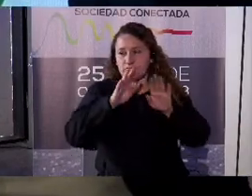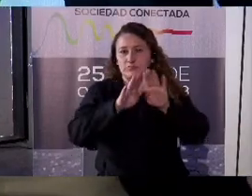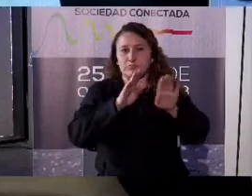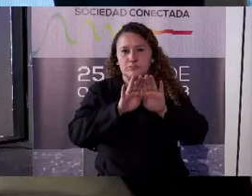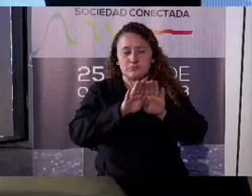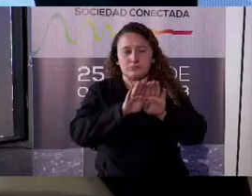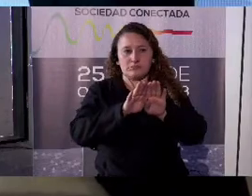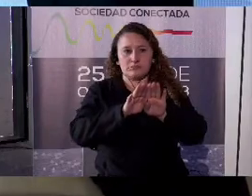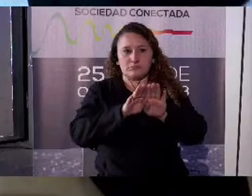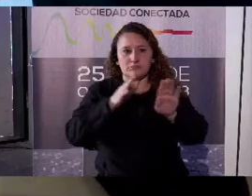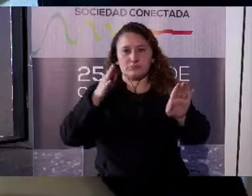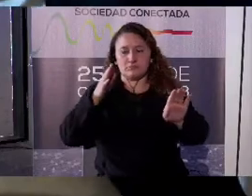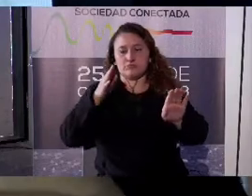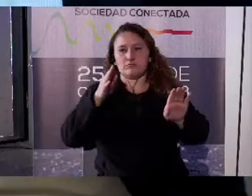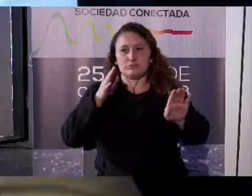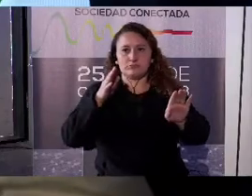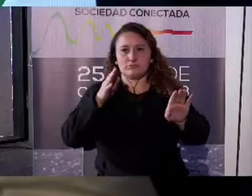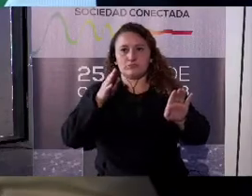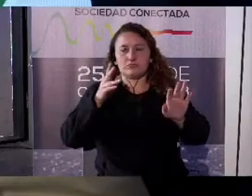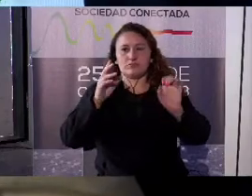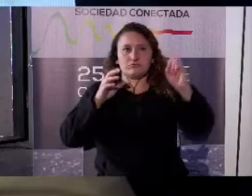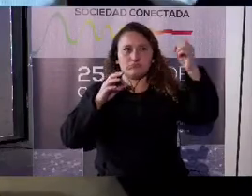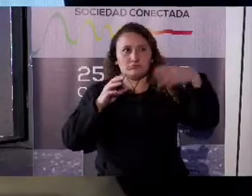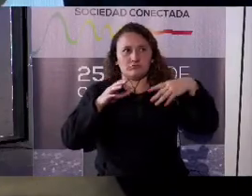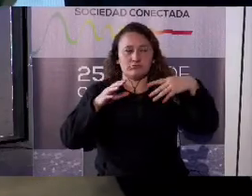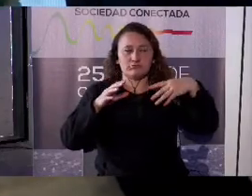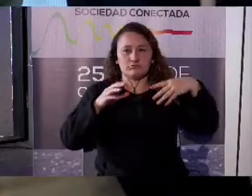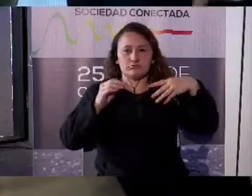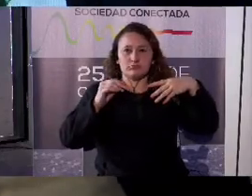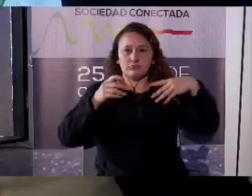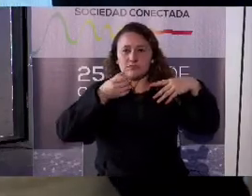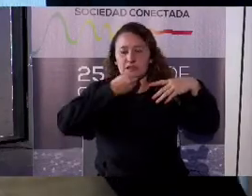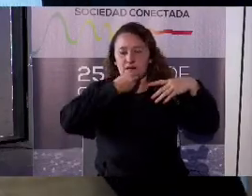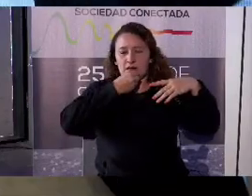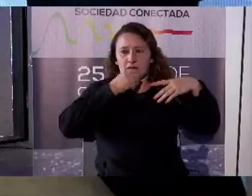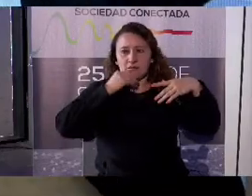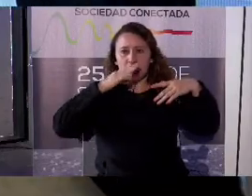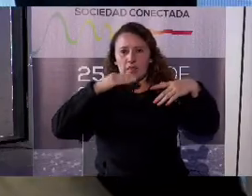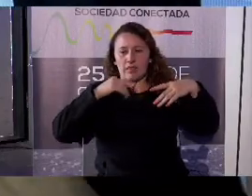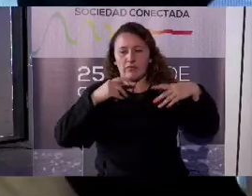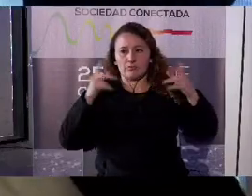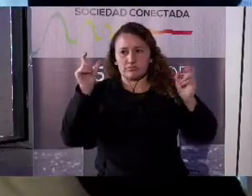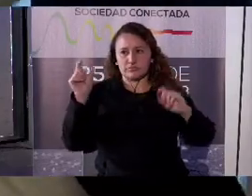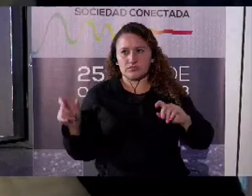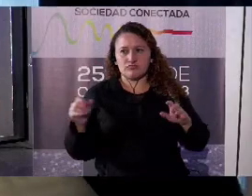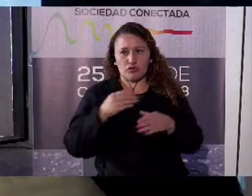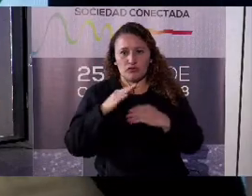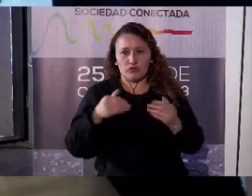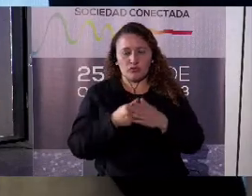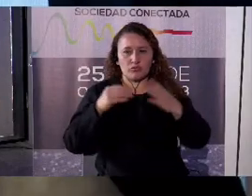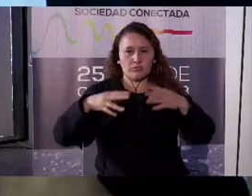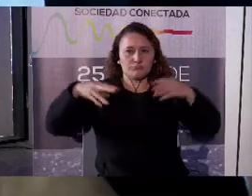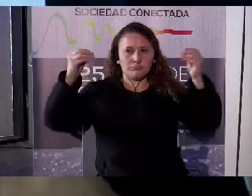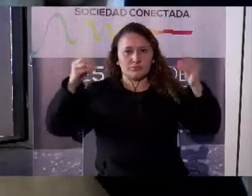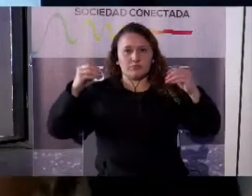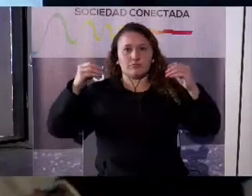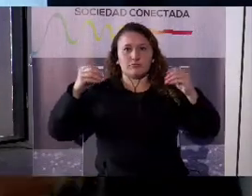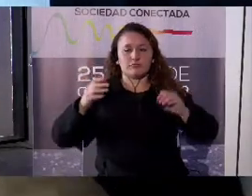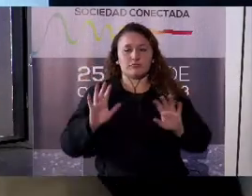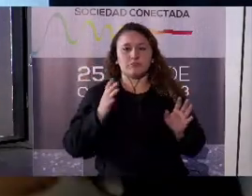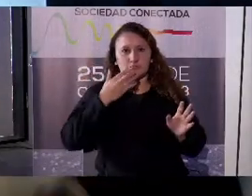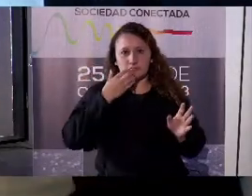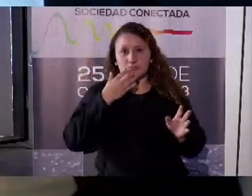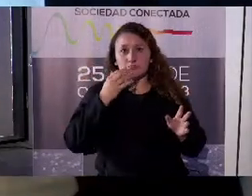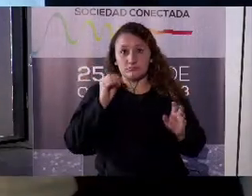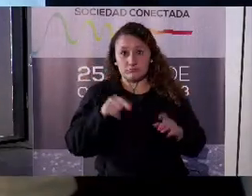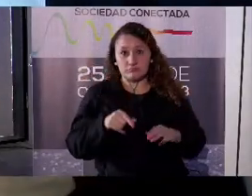lugar yo puedo hacer que las luces se me enciendan que se me prenda la pantalla que los micrófonos se habiliten cuando la persona salga que se apaguen todos los elementos y que se active la alarma este